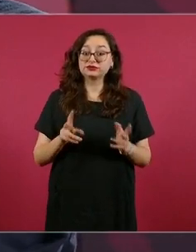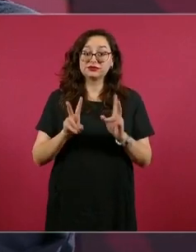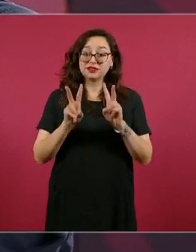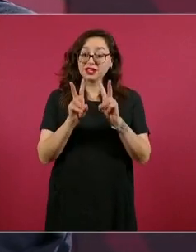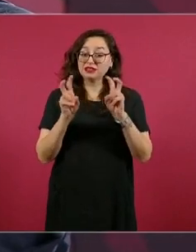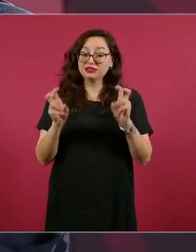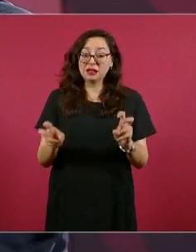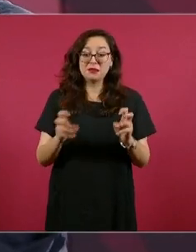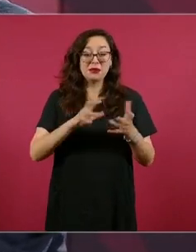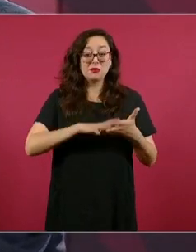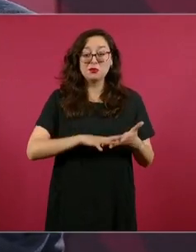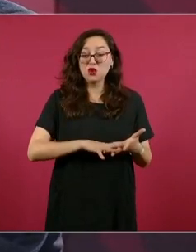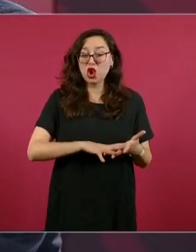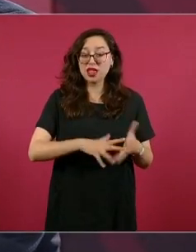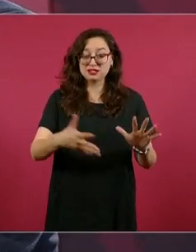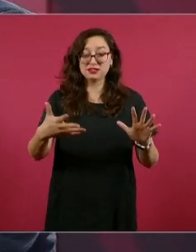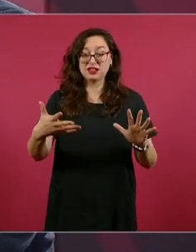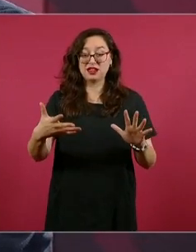violencia,